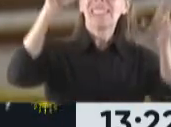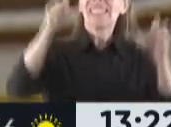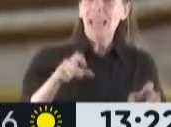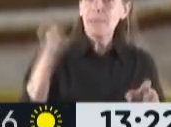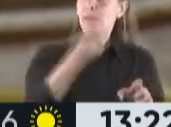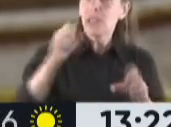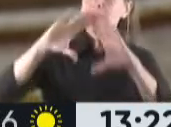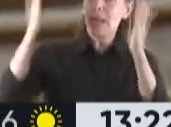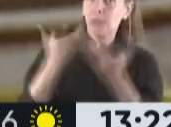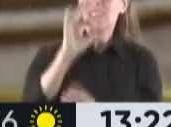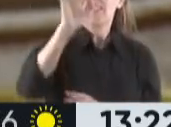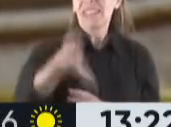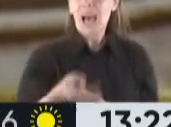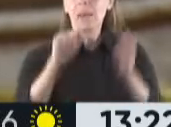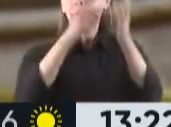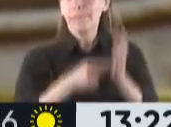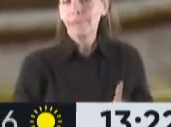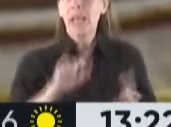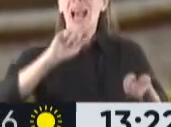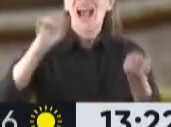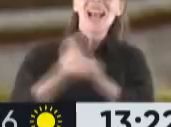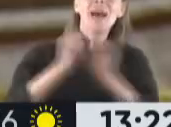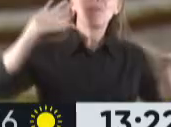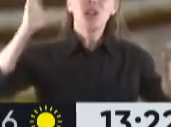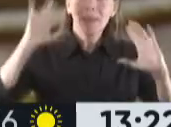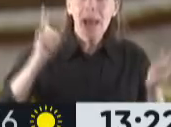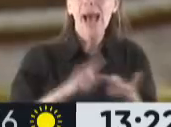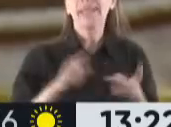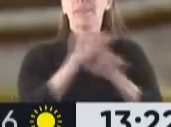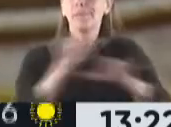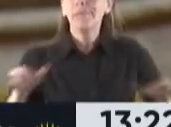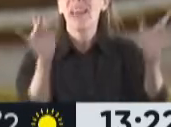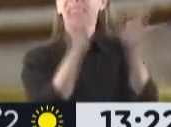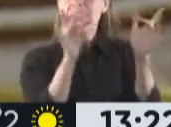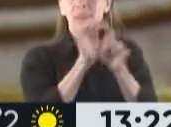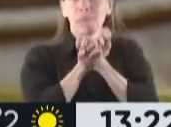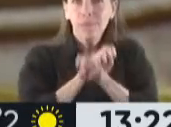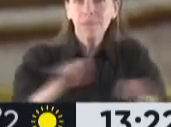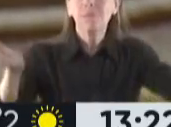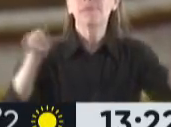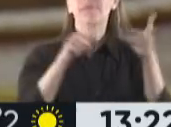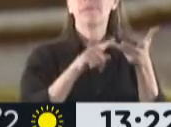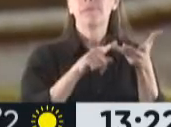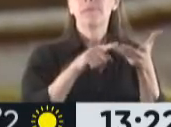conocen ustedes, el cambio climático, la digitalización, las cadenas de abastecimiento